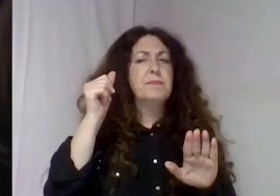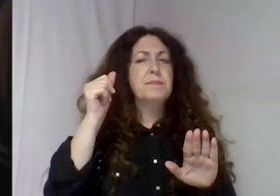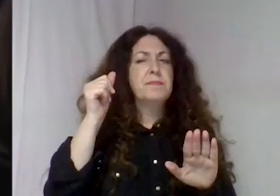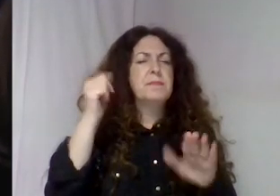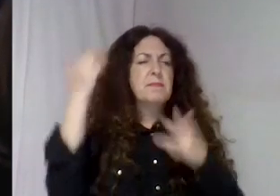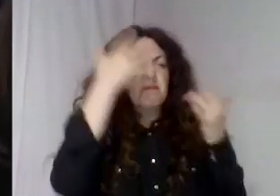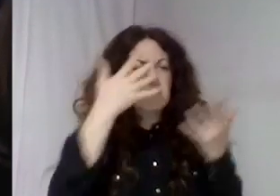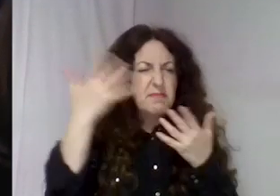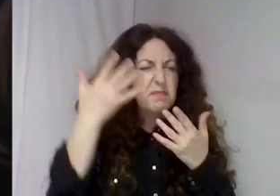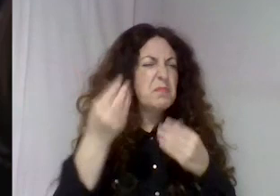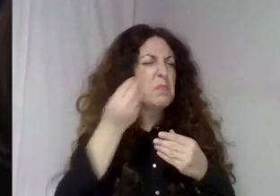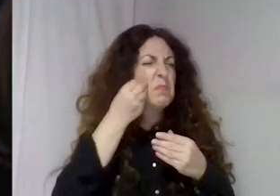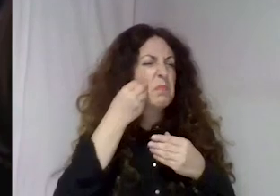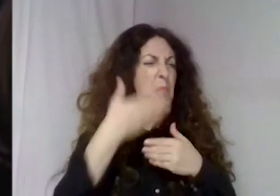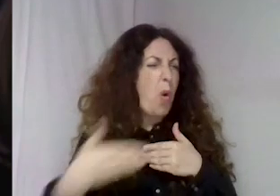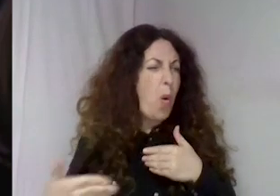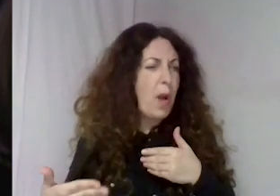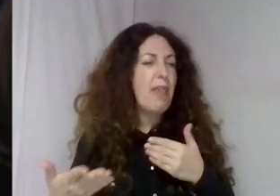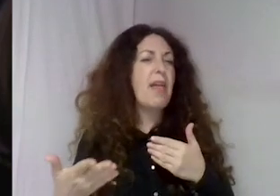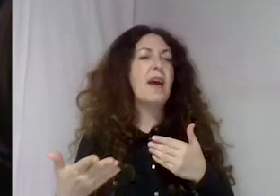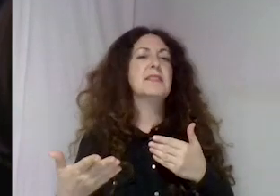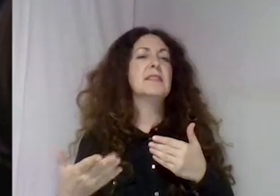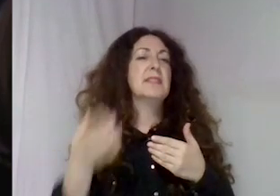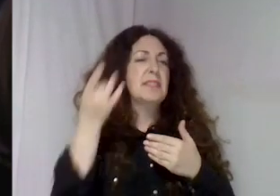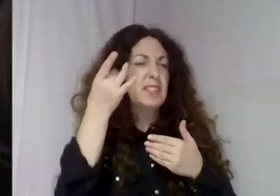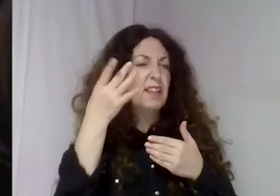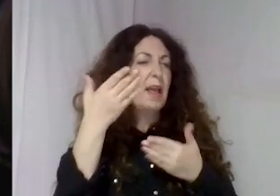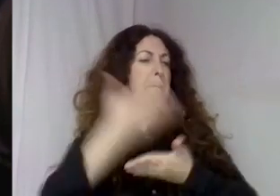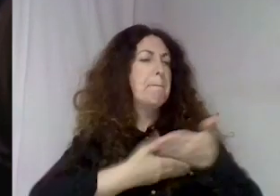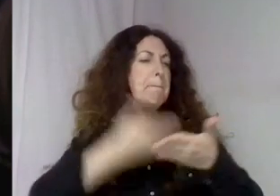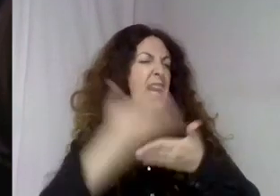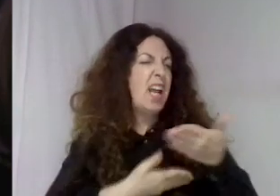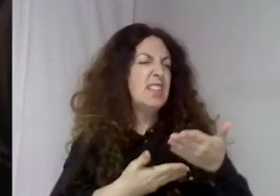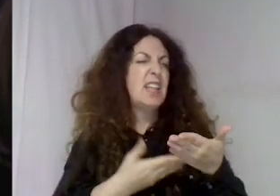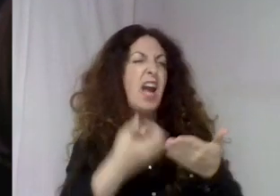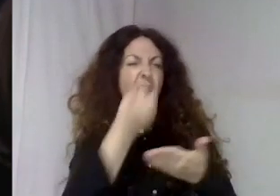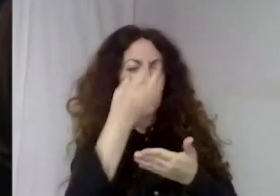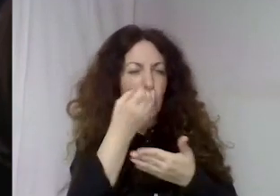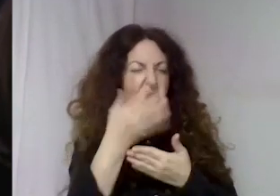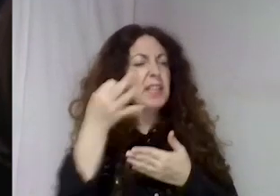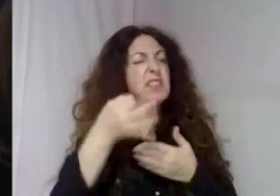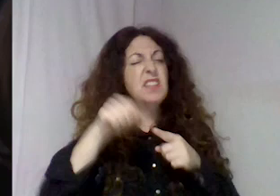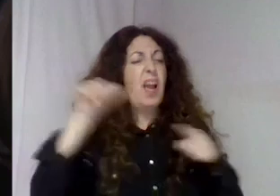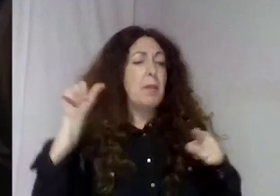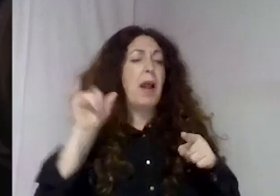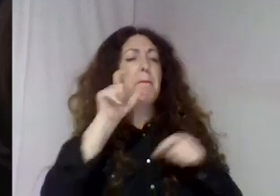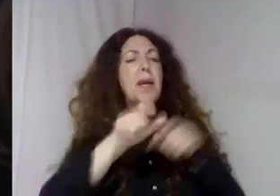origen médico, y crisis siempre significa oportunidad. Yo creo que la pertinencia, lo que hay